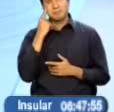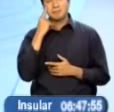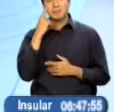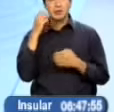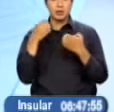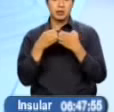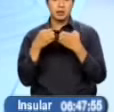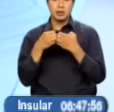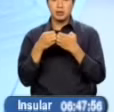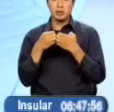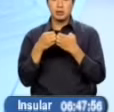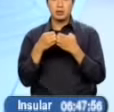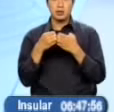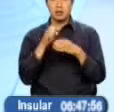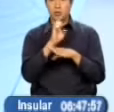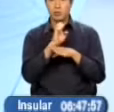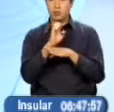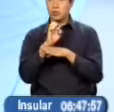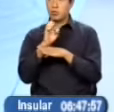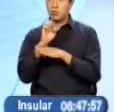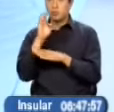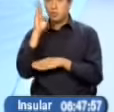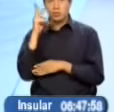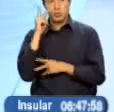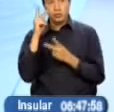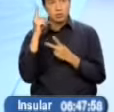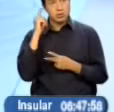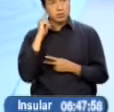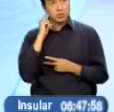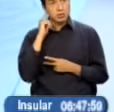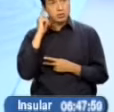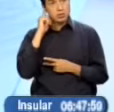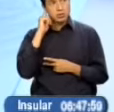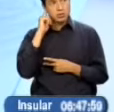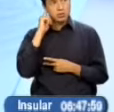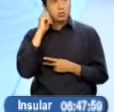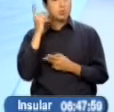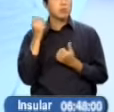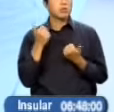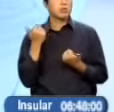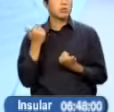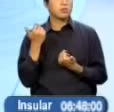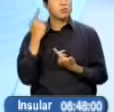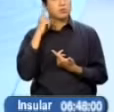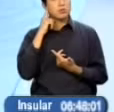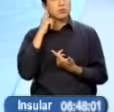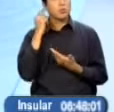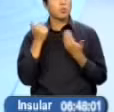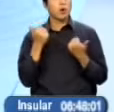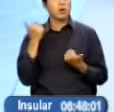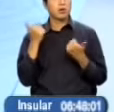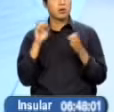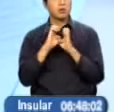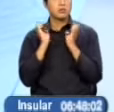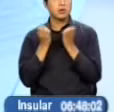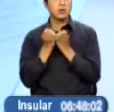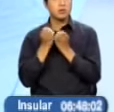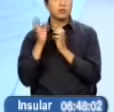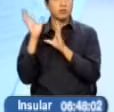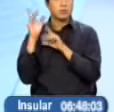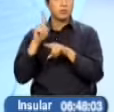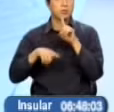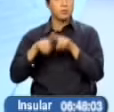ecuador frente a brasil porque vamos con soledad que lo ratifican por favor en la producción es y si estamos con estas compañeras del estadio olímpico